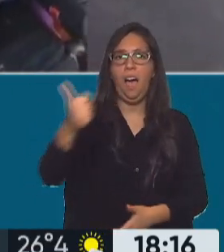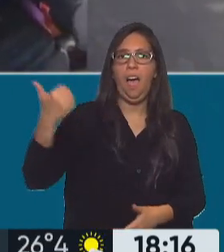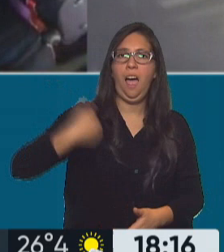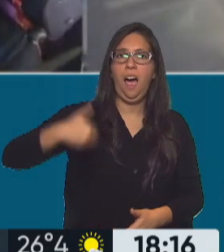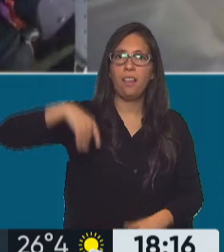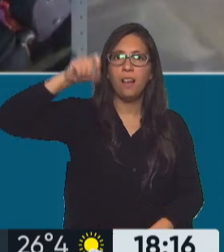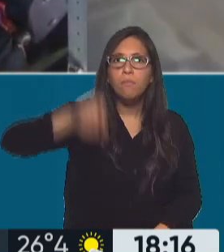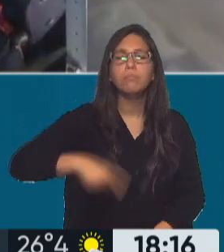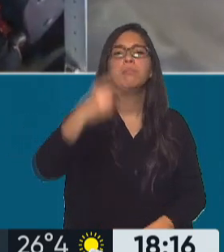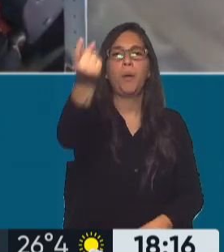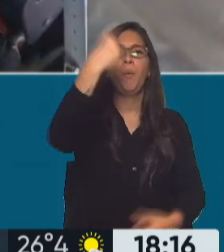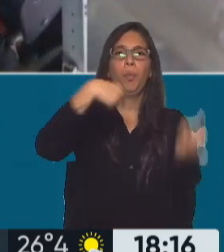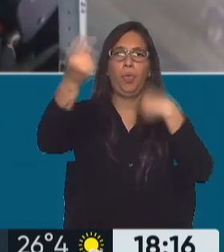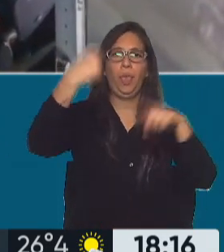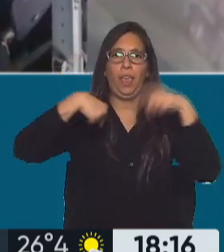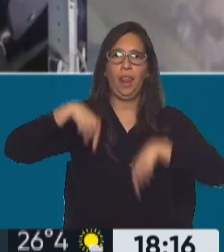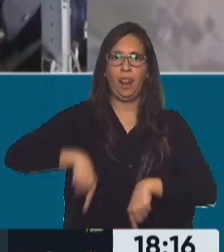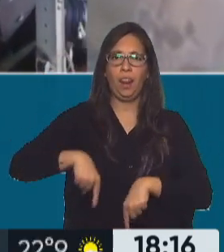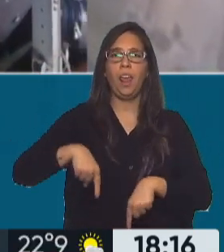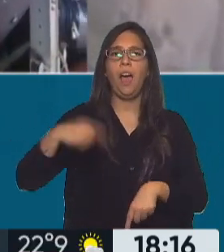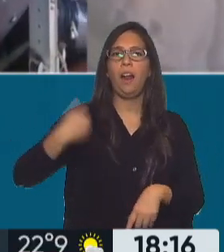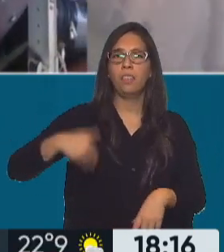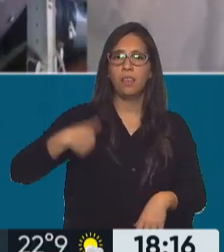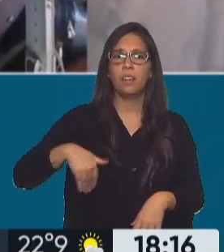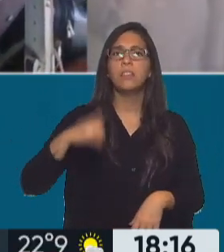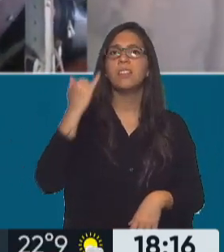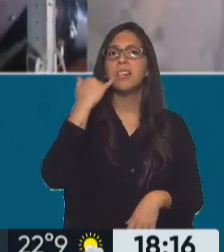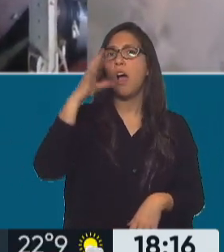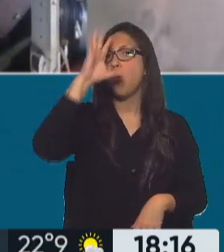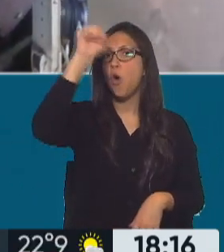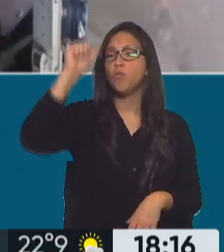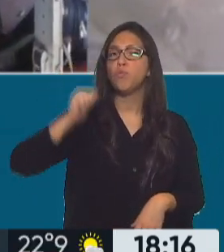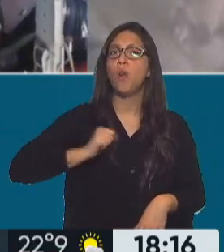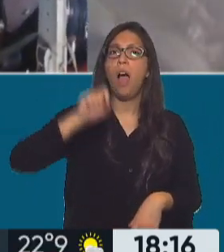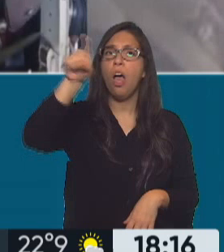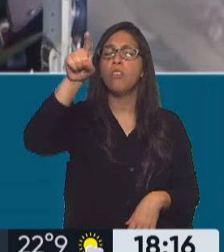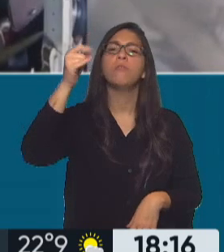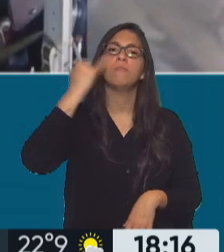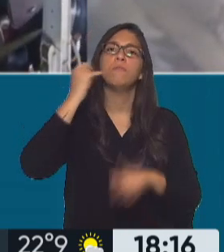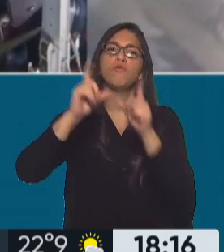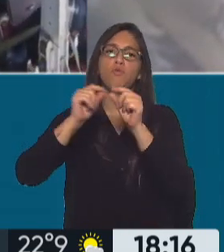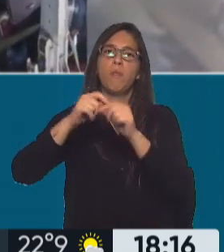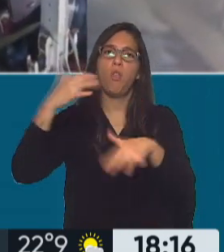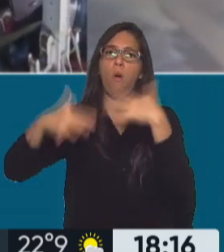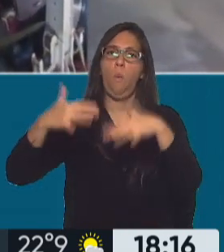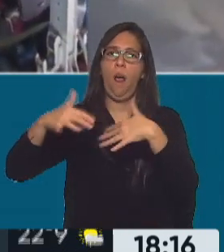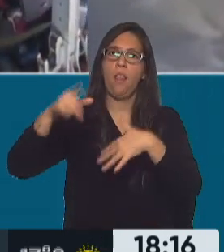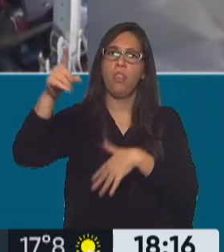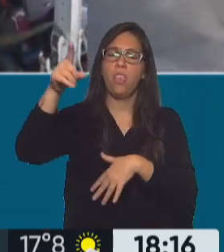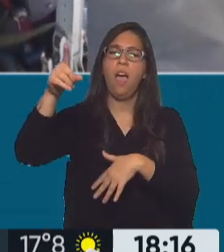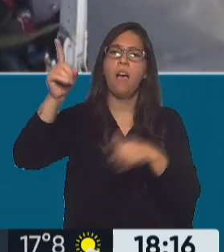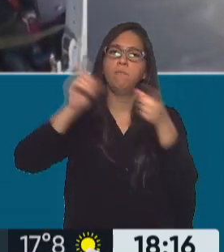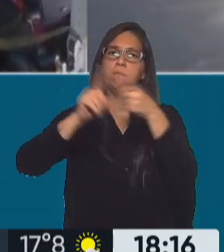de bandera. Recordemos que el Consulado General en Tel Aviv tiene disponible el teléfono de guardia consular